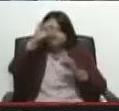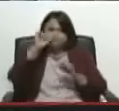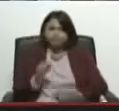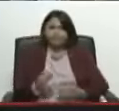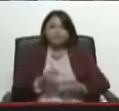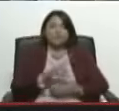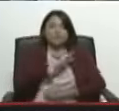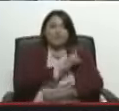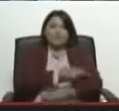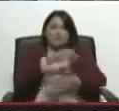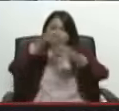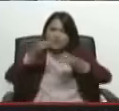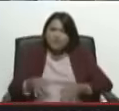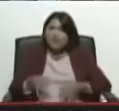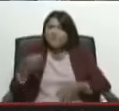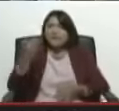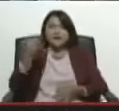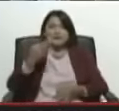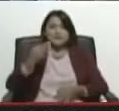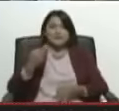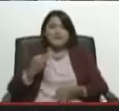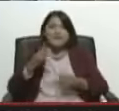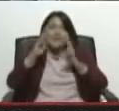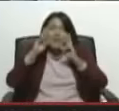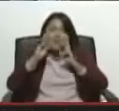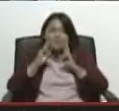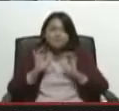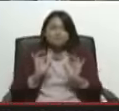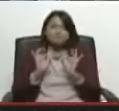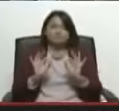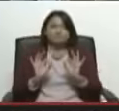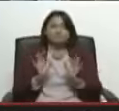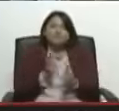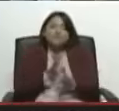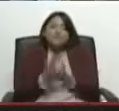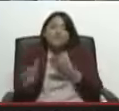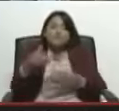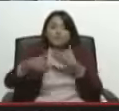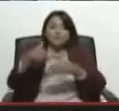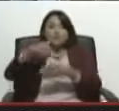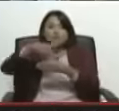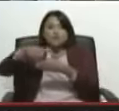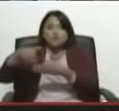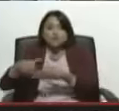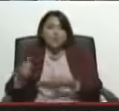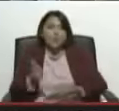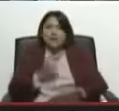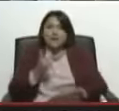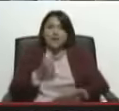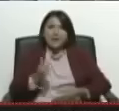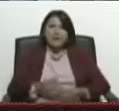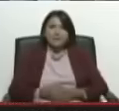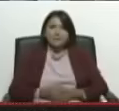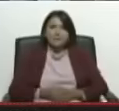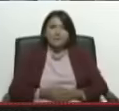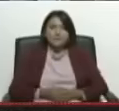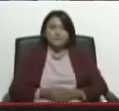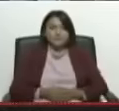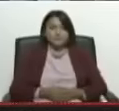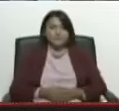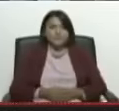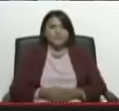sólida para garantizar la transparencia en cada proceso electoral, no solo lo que está